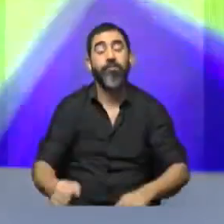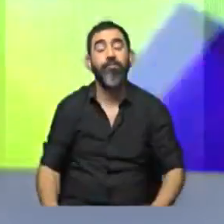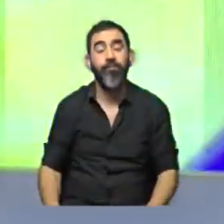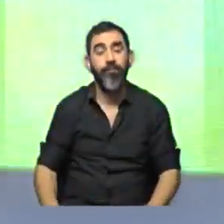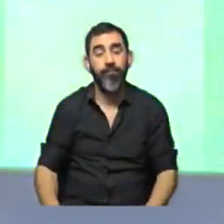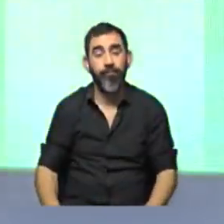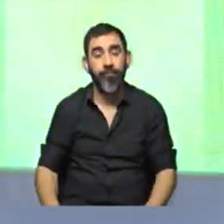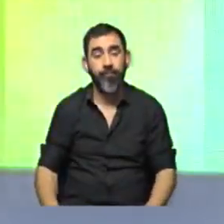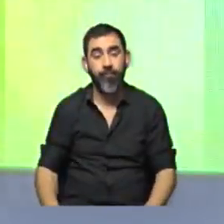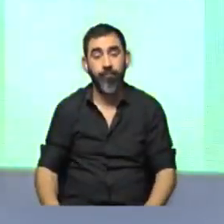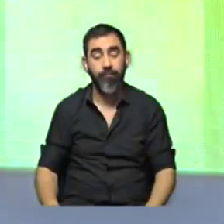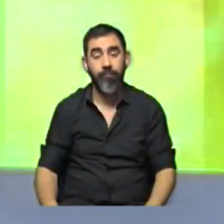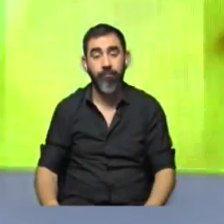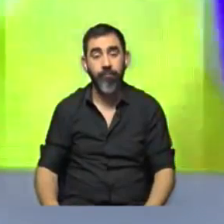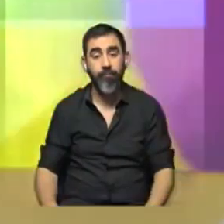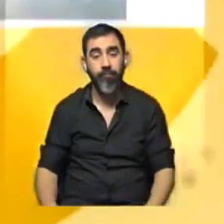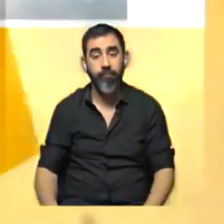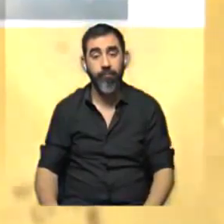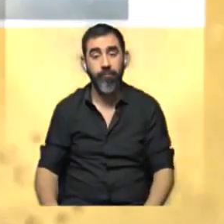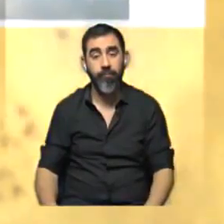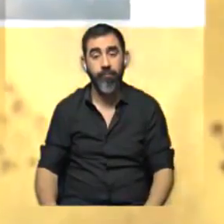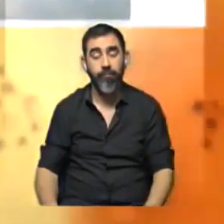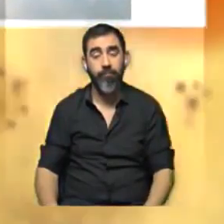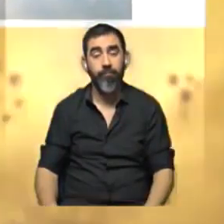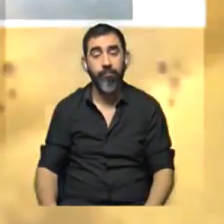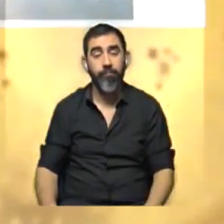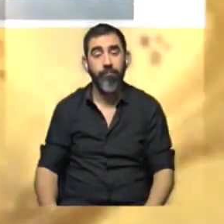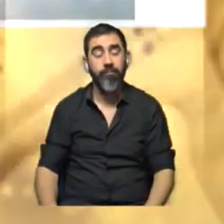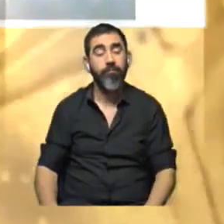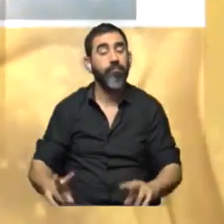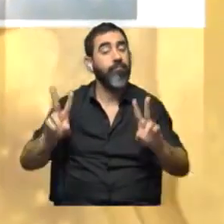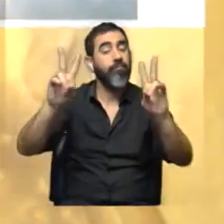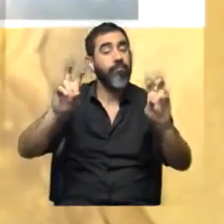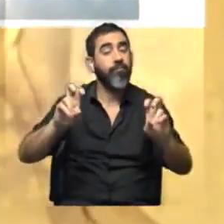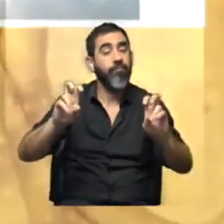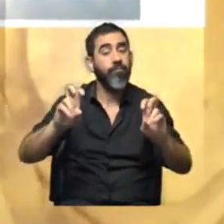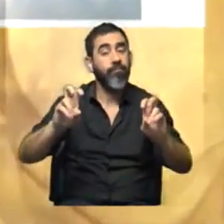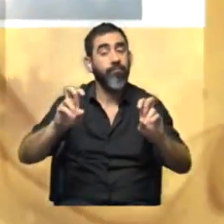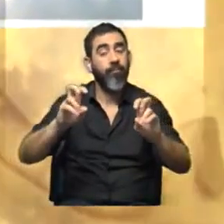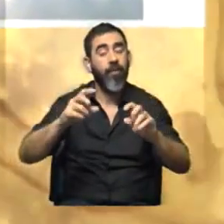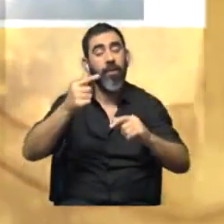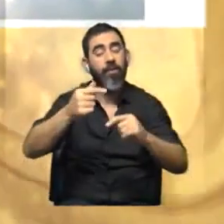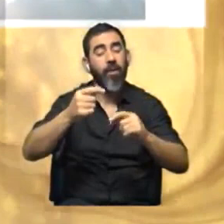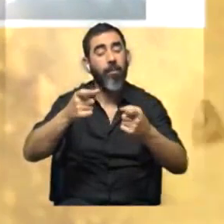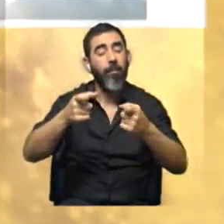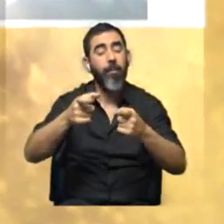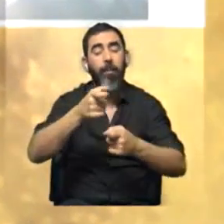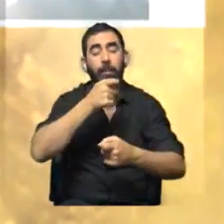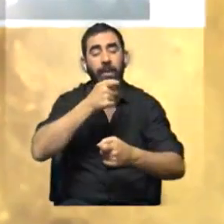es así la designación, tiene que ver con un aspecto de estas amatistas en particular